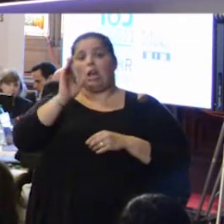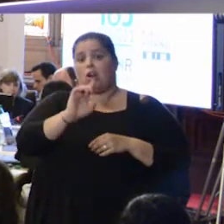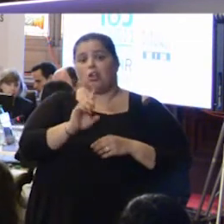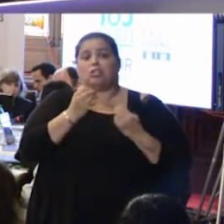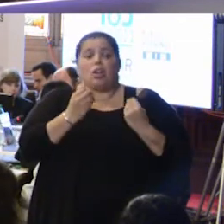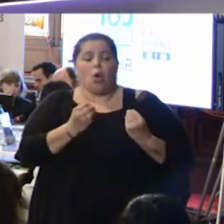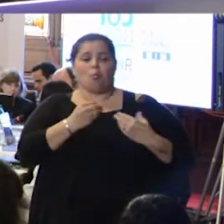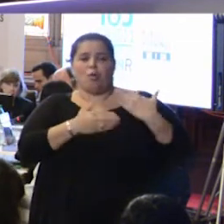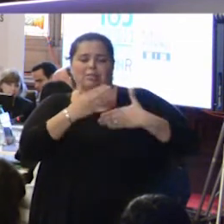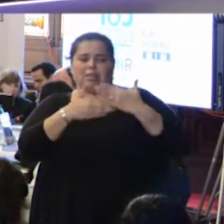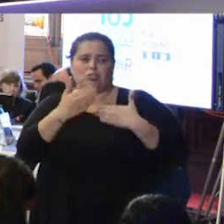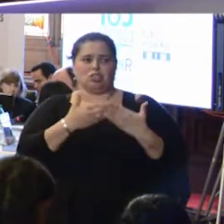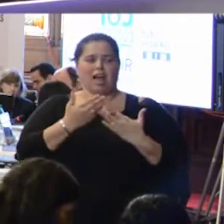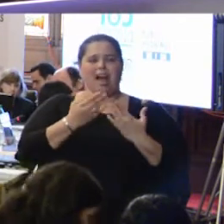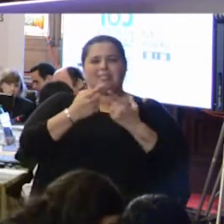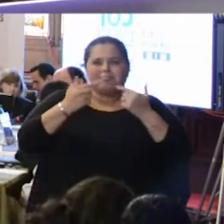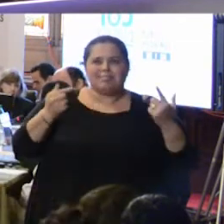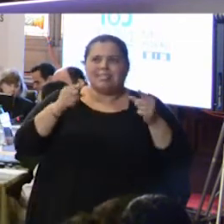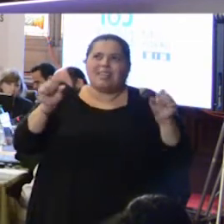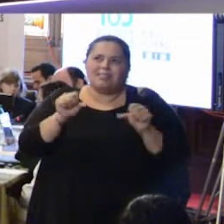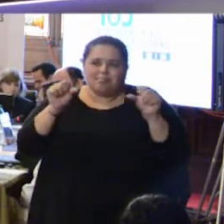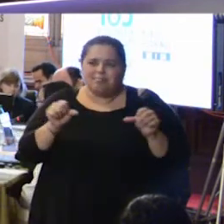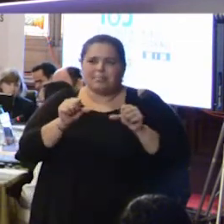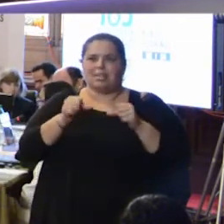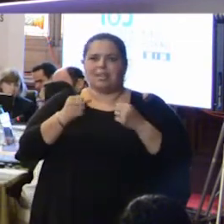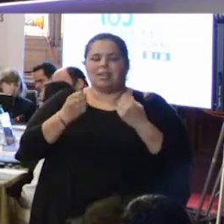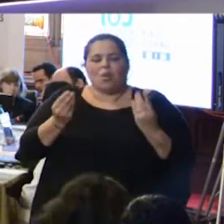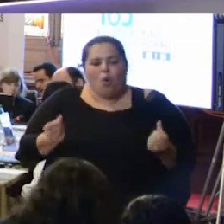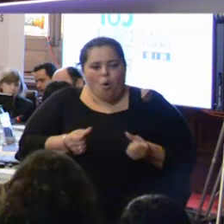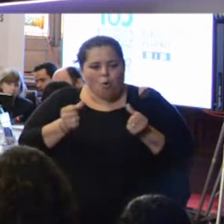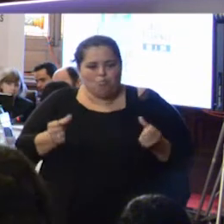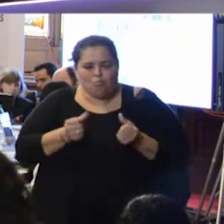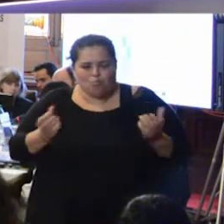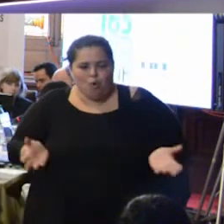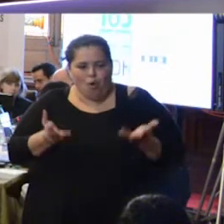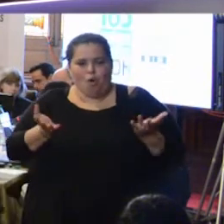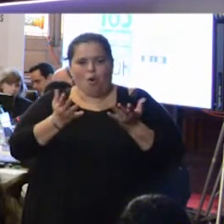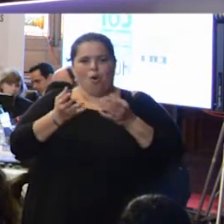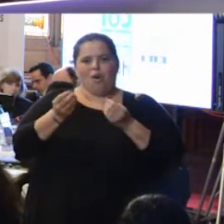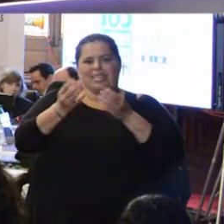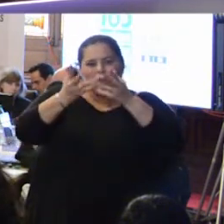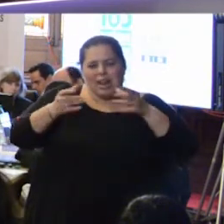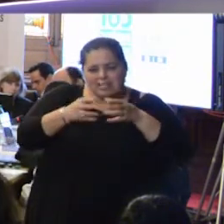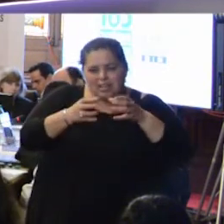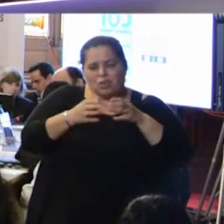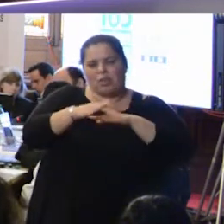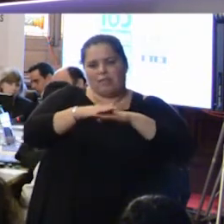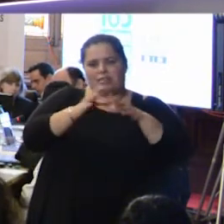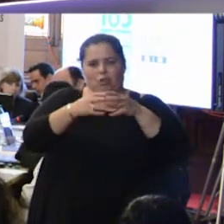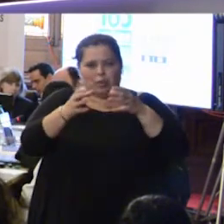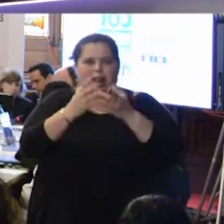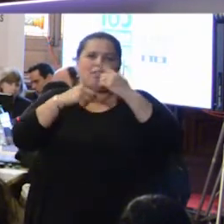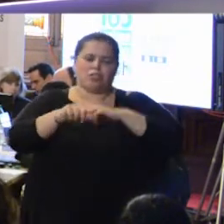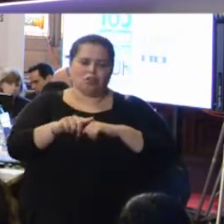muchos de los aspectos que involucra la confección de esa organización de base comunitaria y reciben asesoría de parte